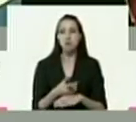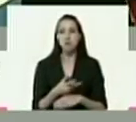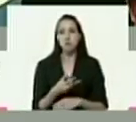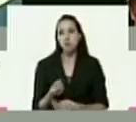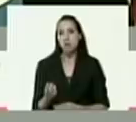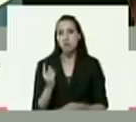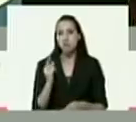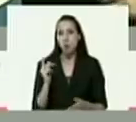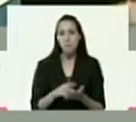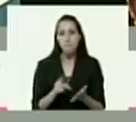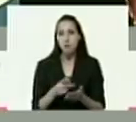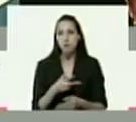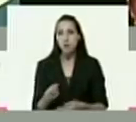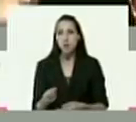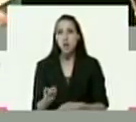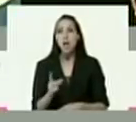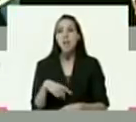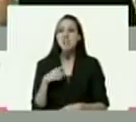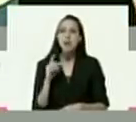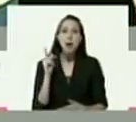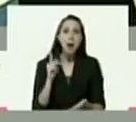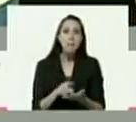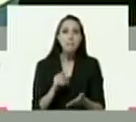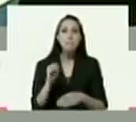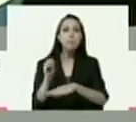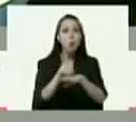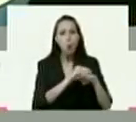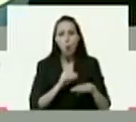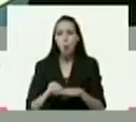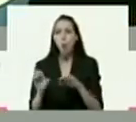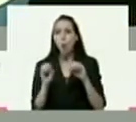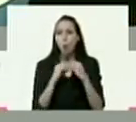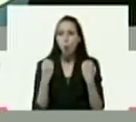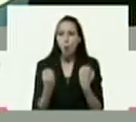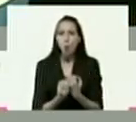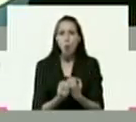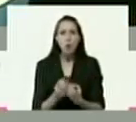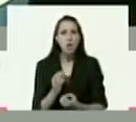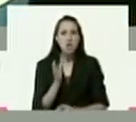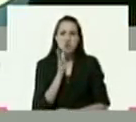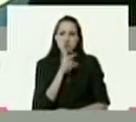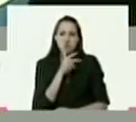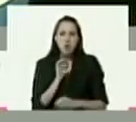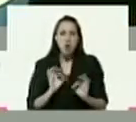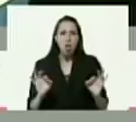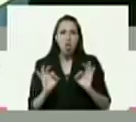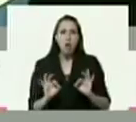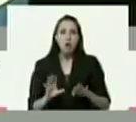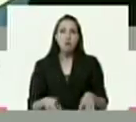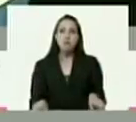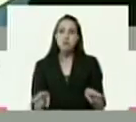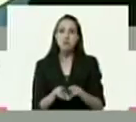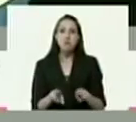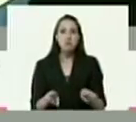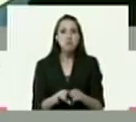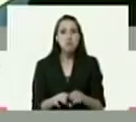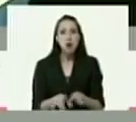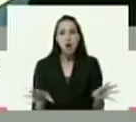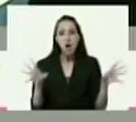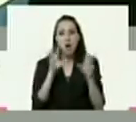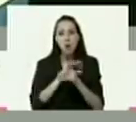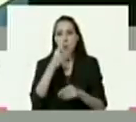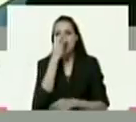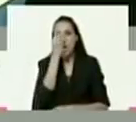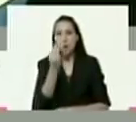convoca a un órgano muerto. Fíjate, es una cosa un poco como para la noche de brujas, lo que están haciendo allí, y